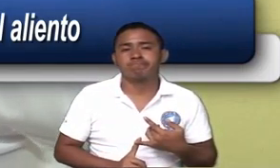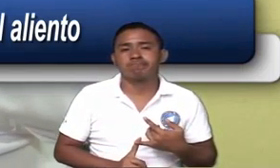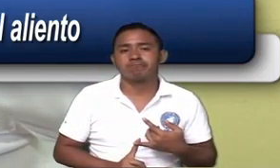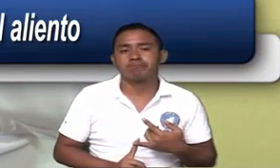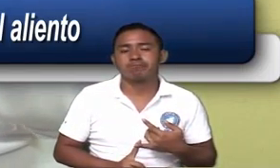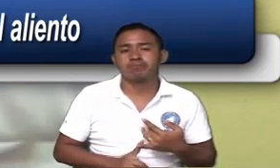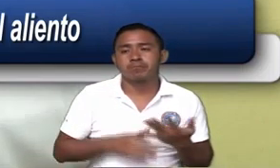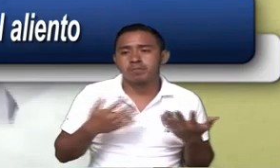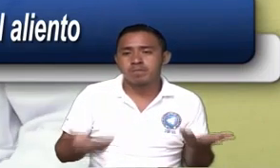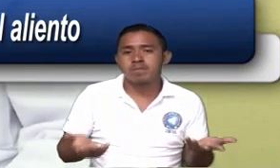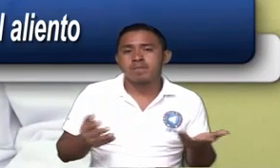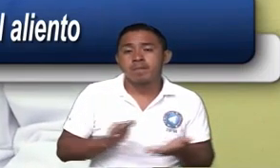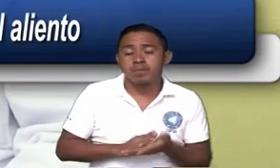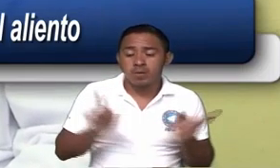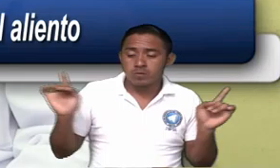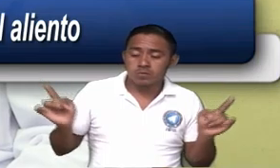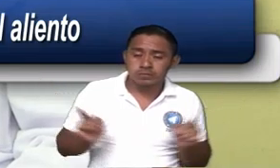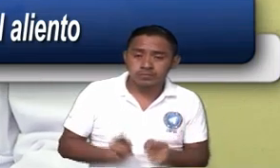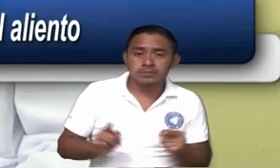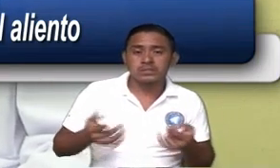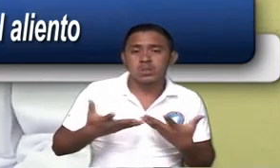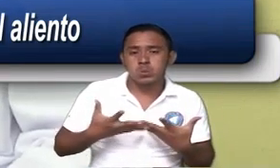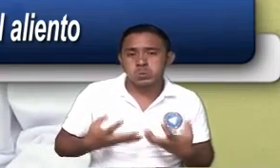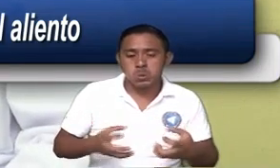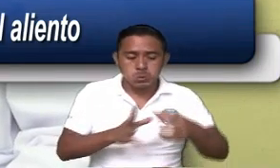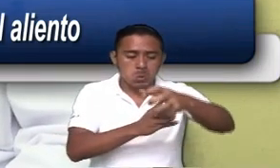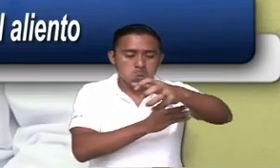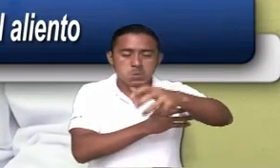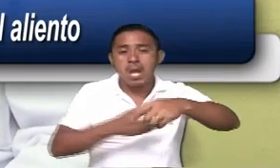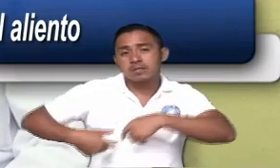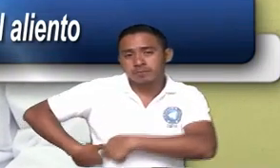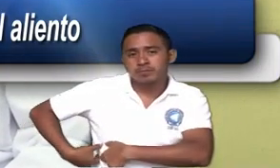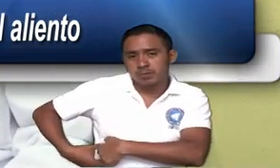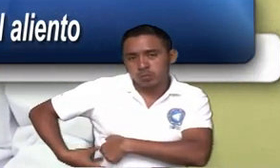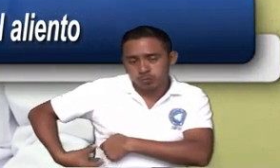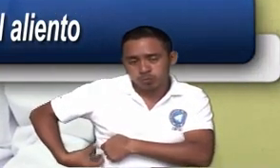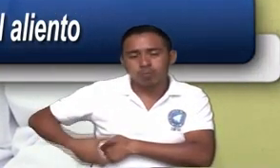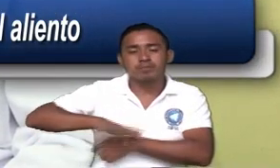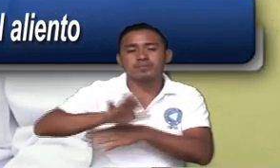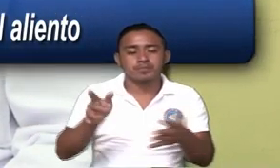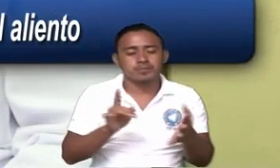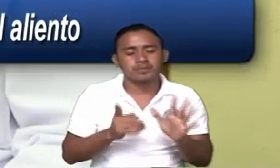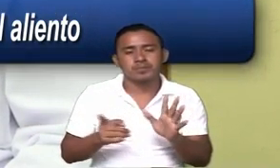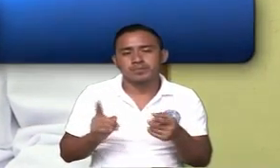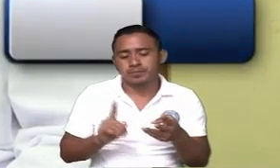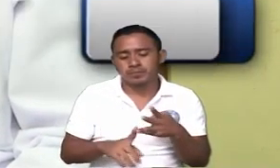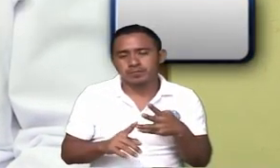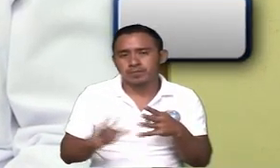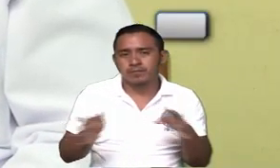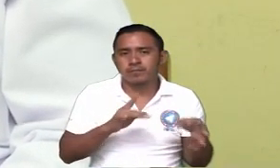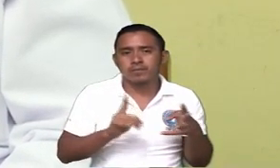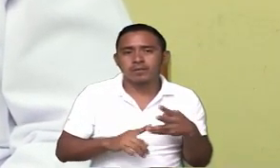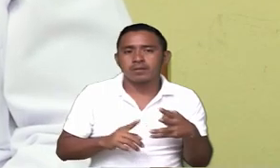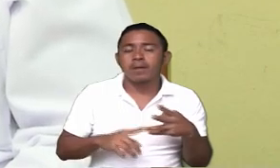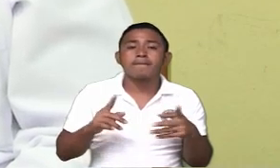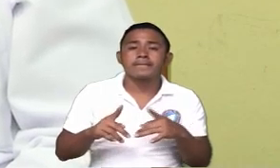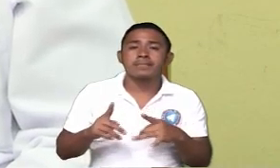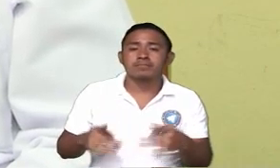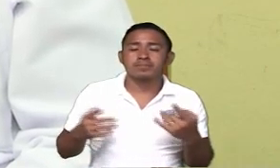que para disminuir la cantidad de grasa que existe en el hígado. Tercero, si es un paciente, por ejemplo,